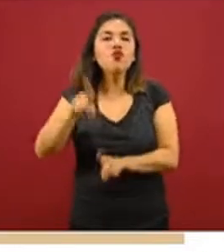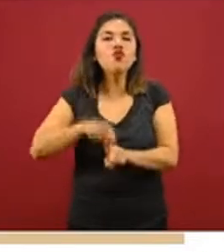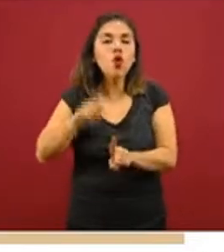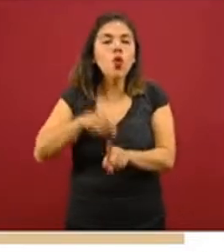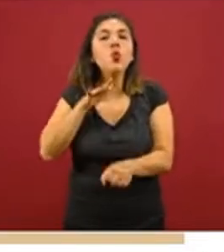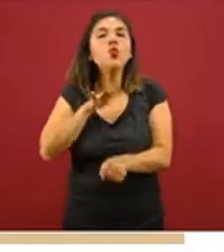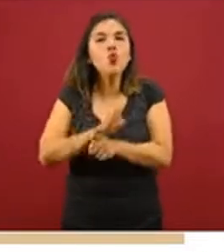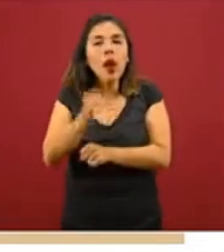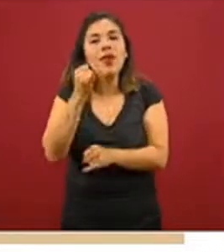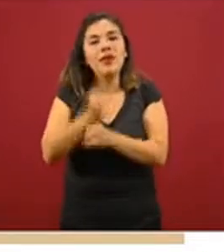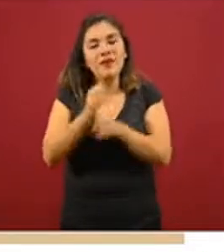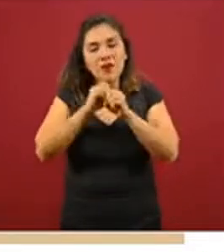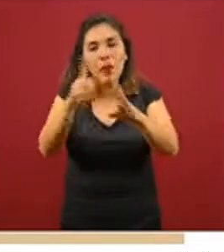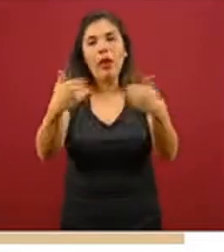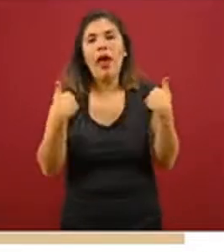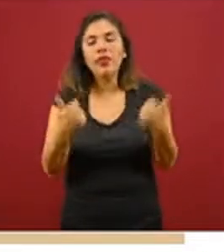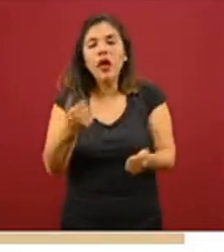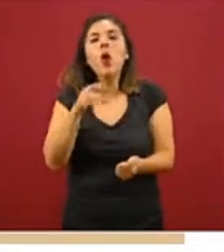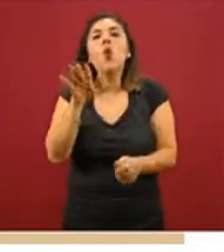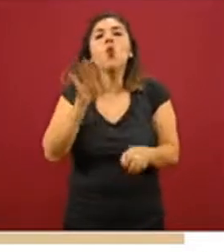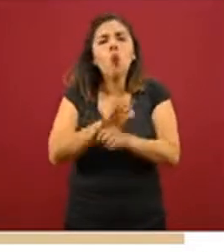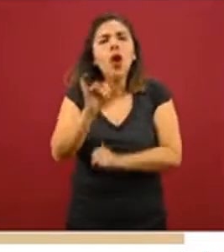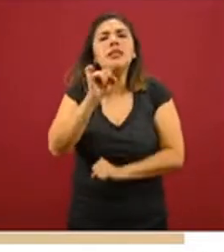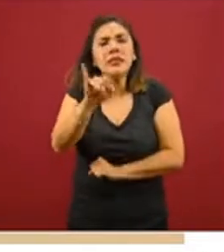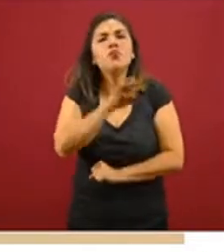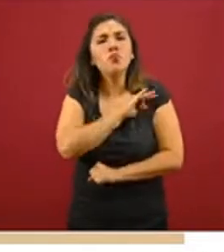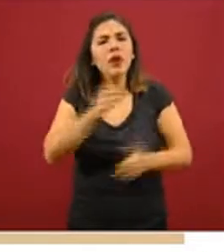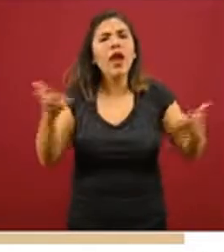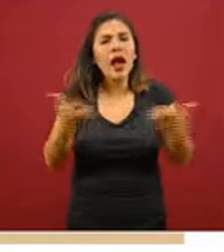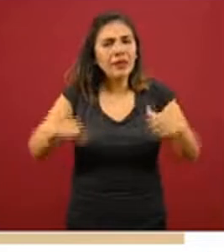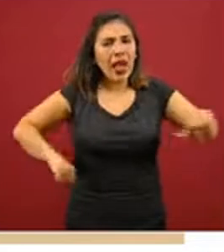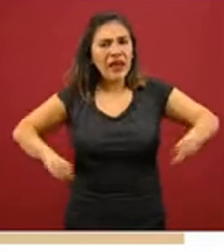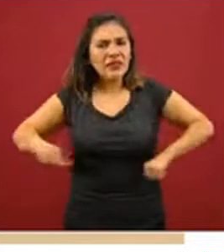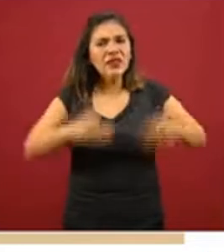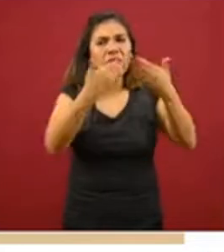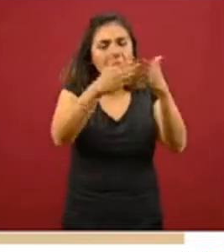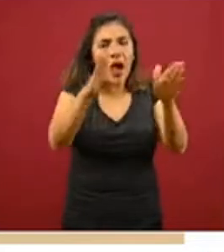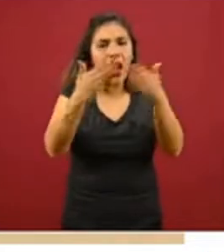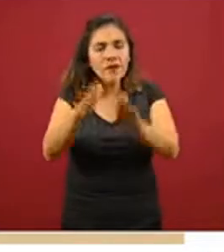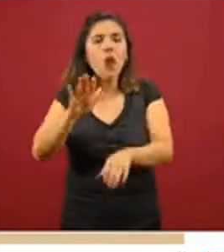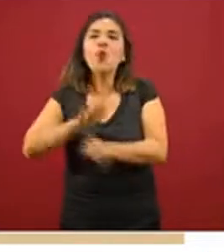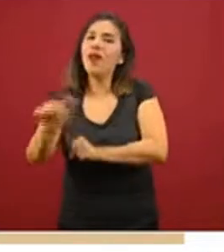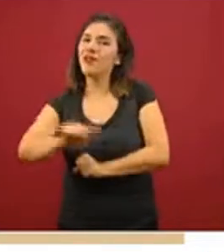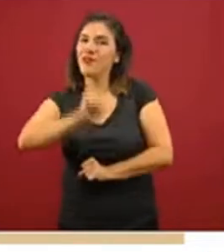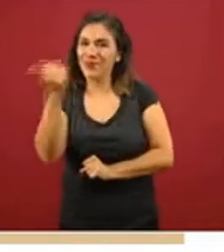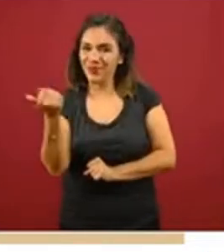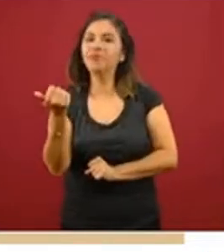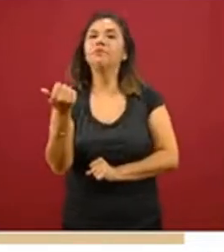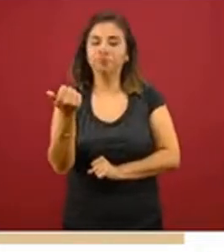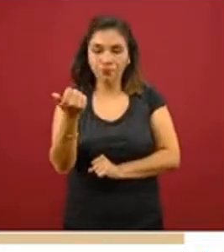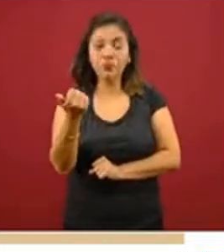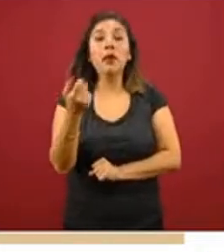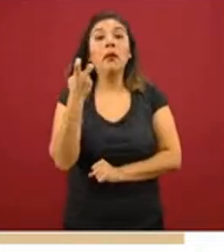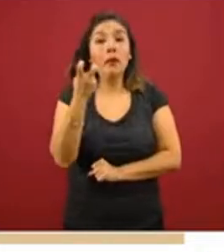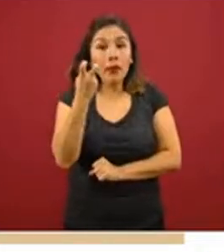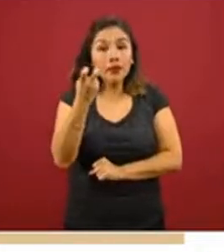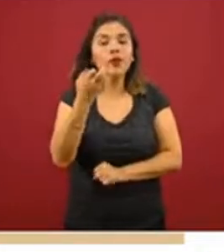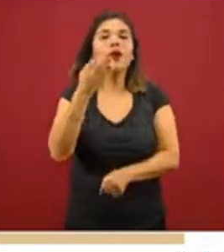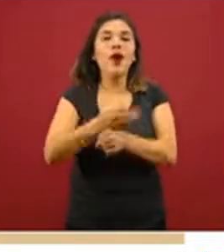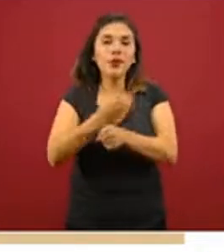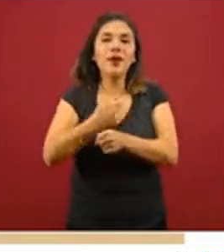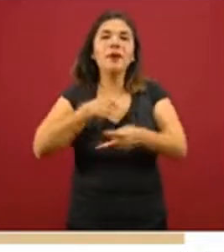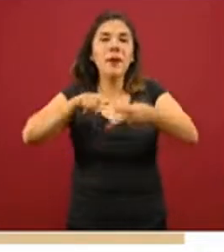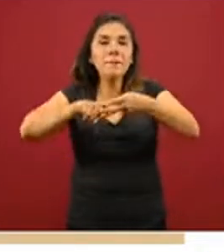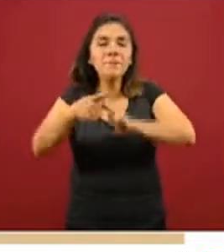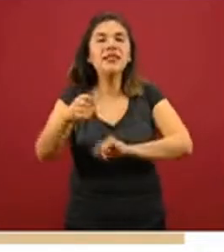información de qué es lo que puede llevar a cabo en un nivel de riesgo o en el otro. Y para eso precisamente vamos a repasar